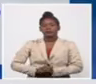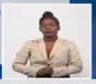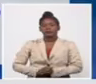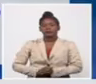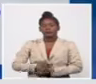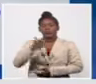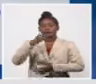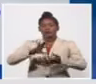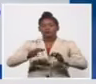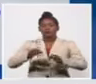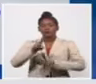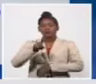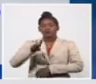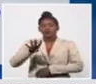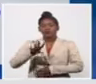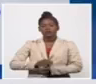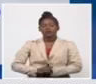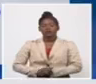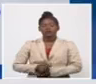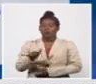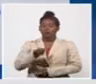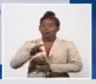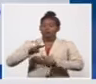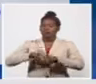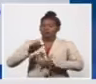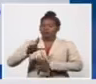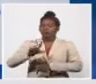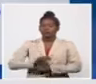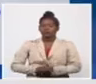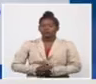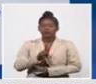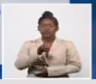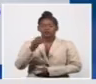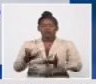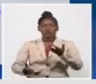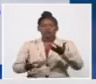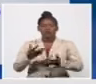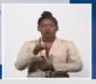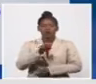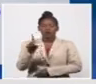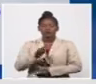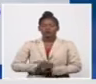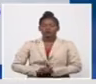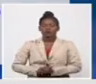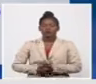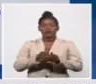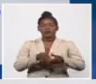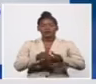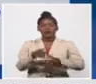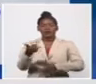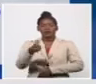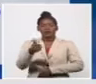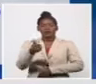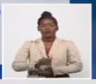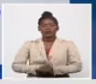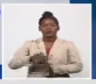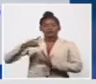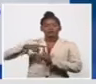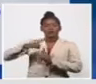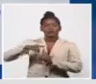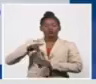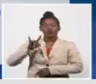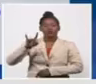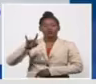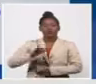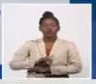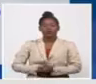al igual que Holguín, Cienfuegos 11, Granma 10, Las Tunas 9, Ciego de